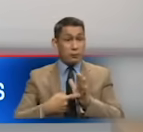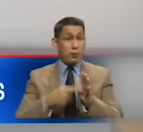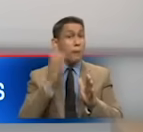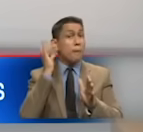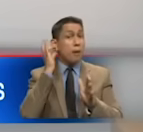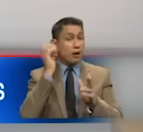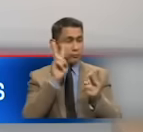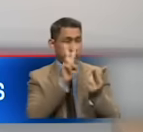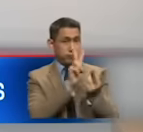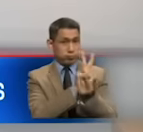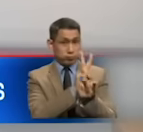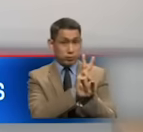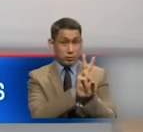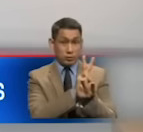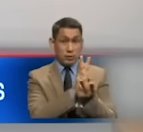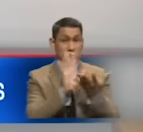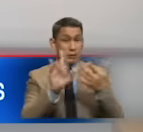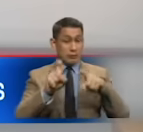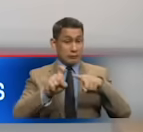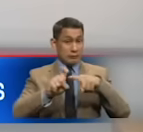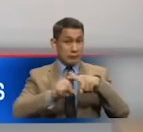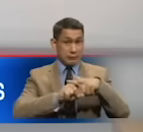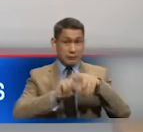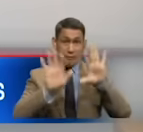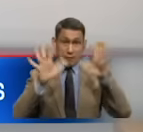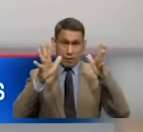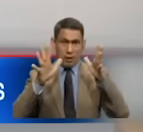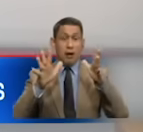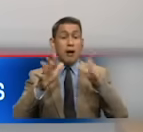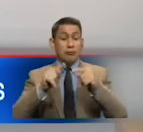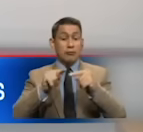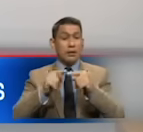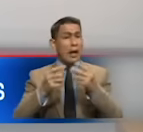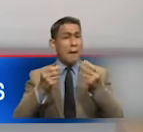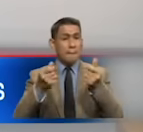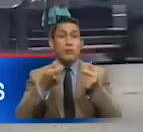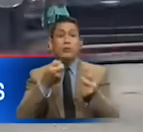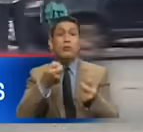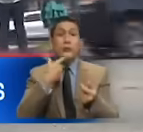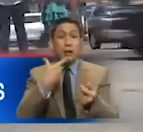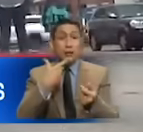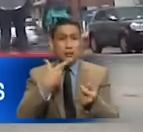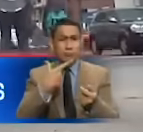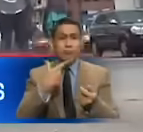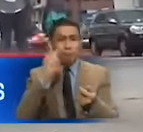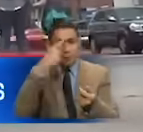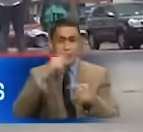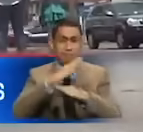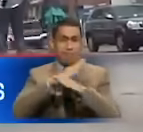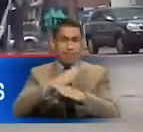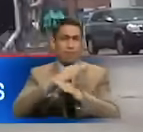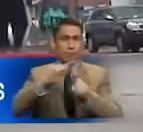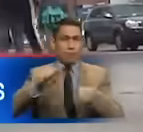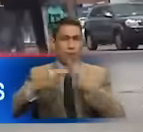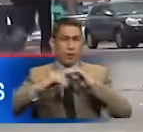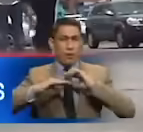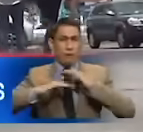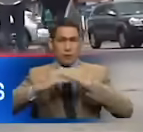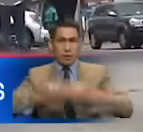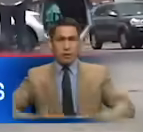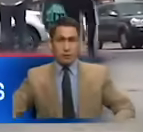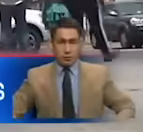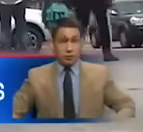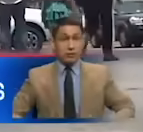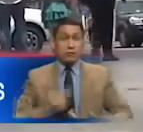fin y obviamente puede venir como consecuencia un embarazo no deseado. Un control más exhaustivo es lo que dicen madres